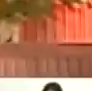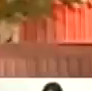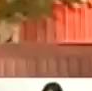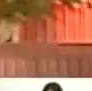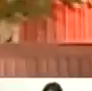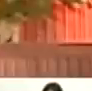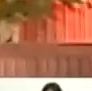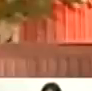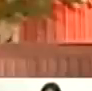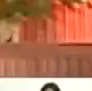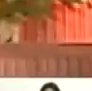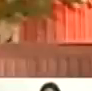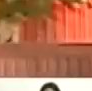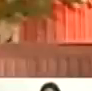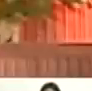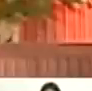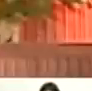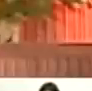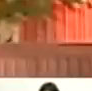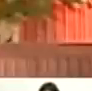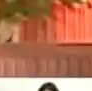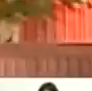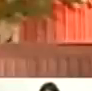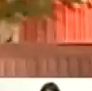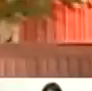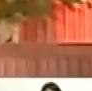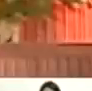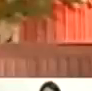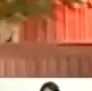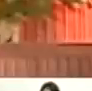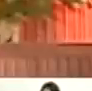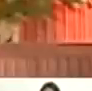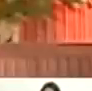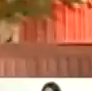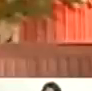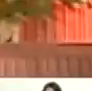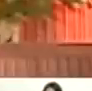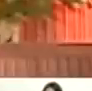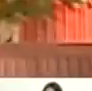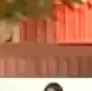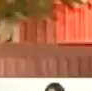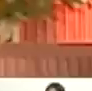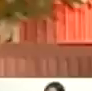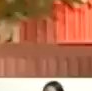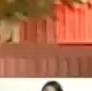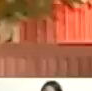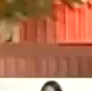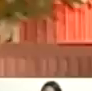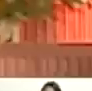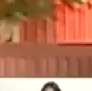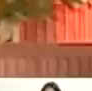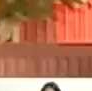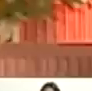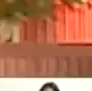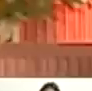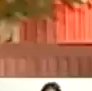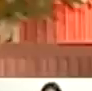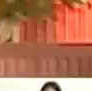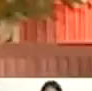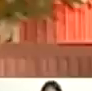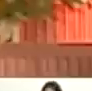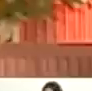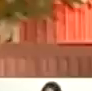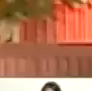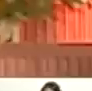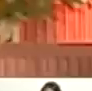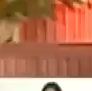que no podemos dejar manchar, que no podemos dejar apuñalear No podemos dejar